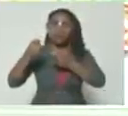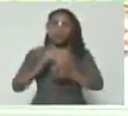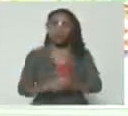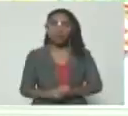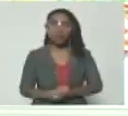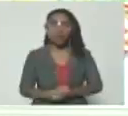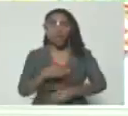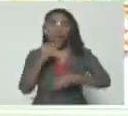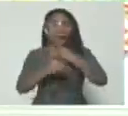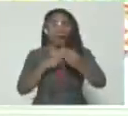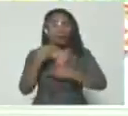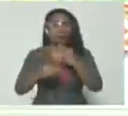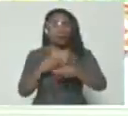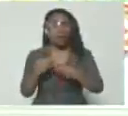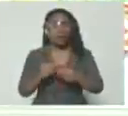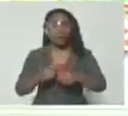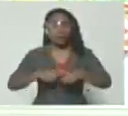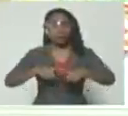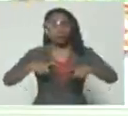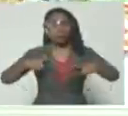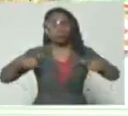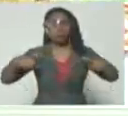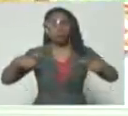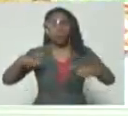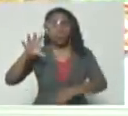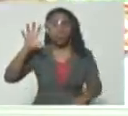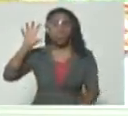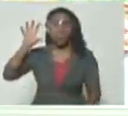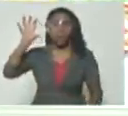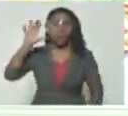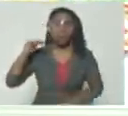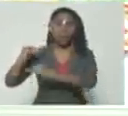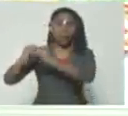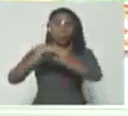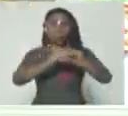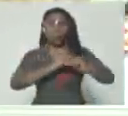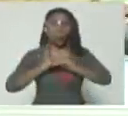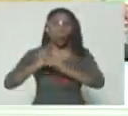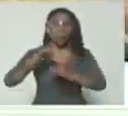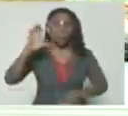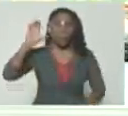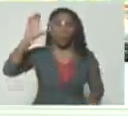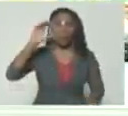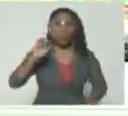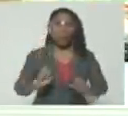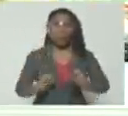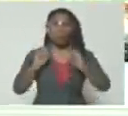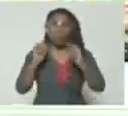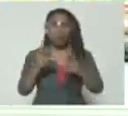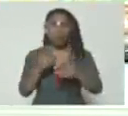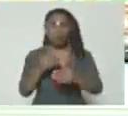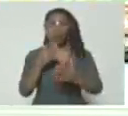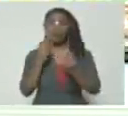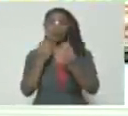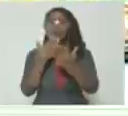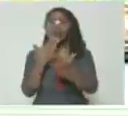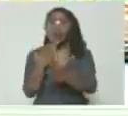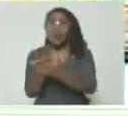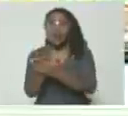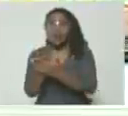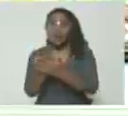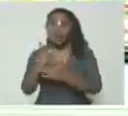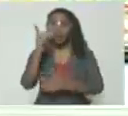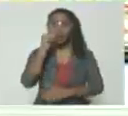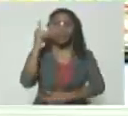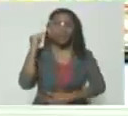y generar riquezas para un país de igualdad, un país de oportunidades. Bueno, muchas gracias muchachas,